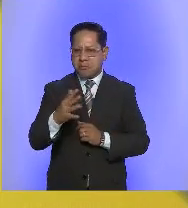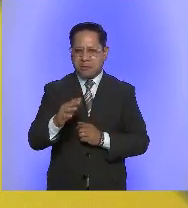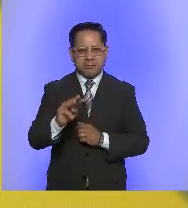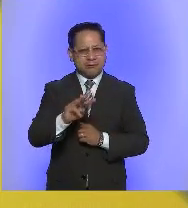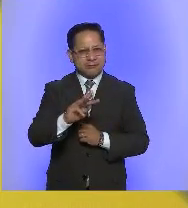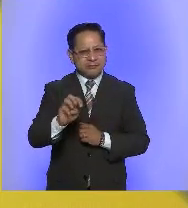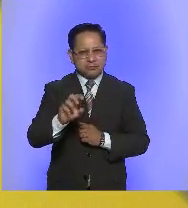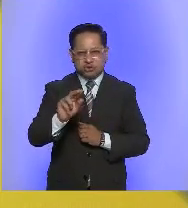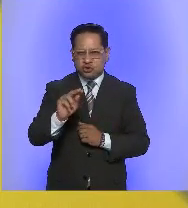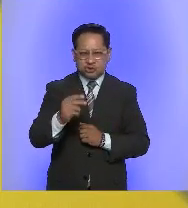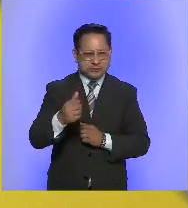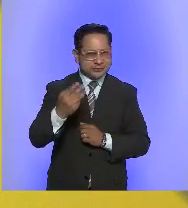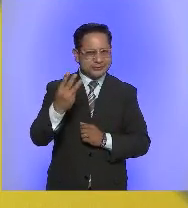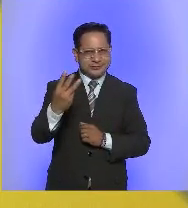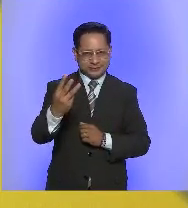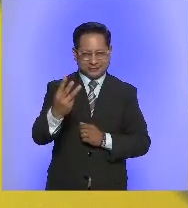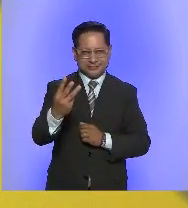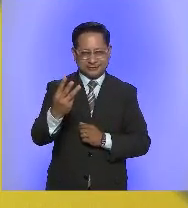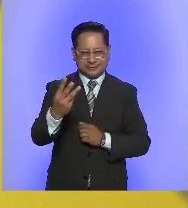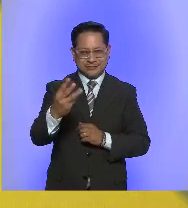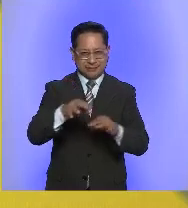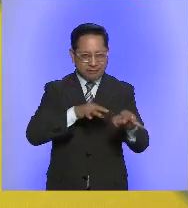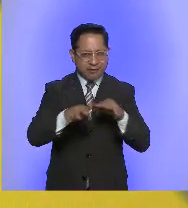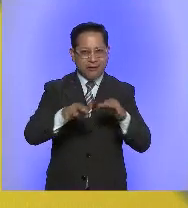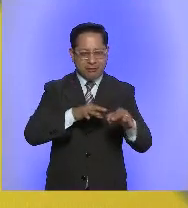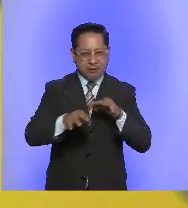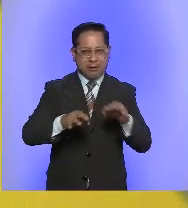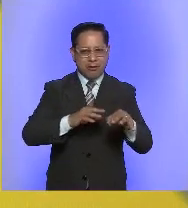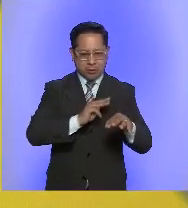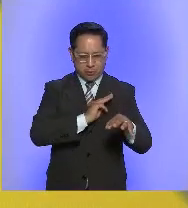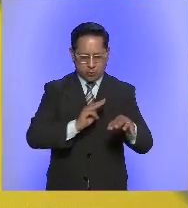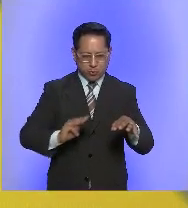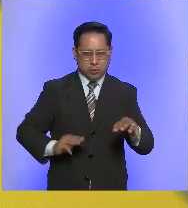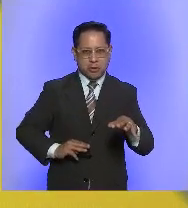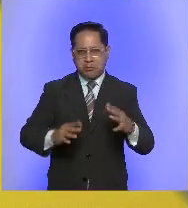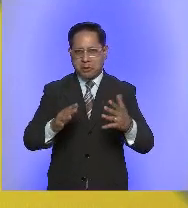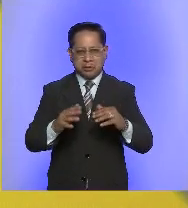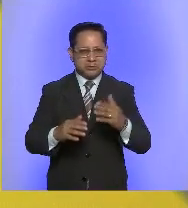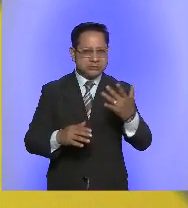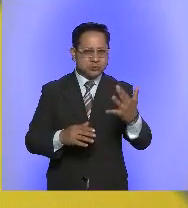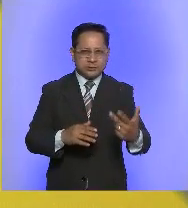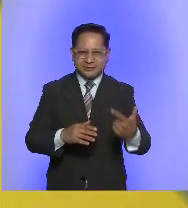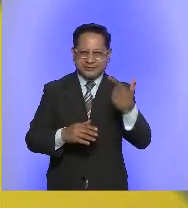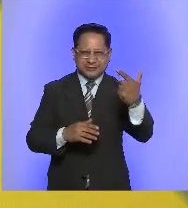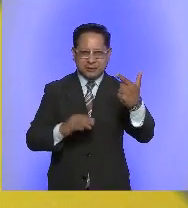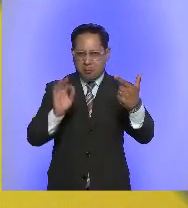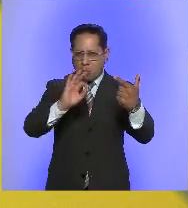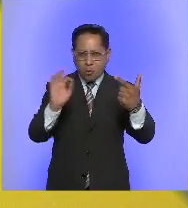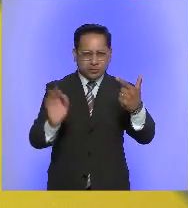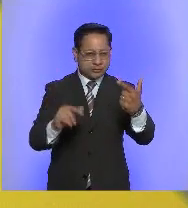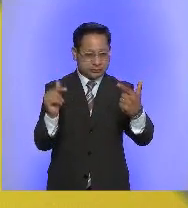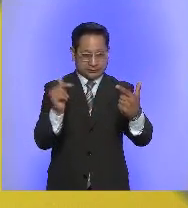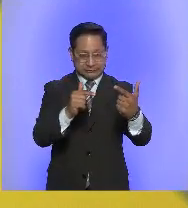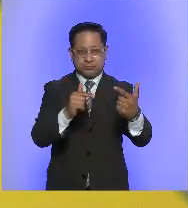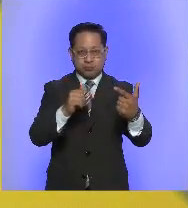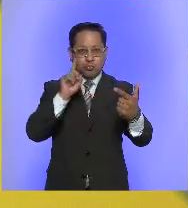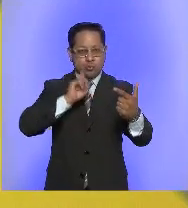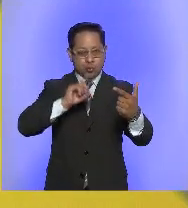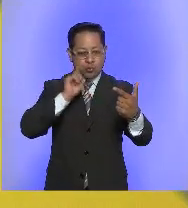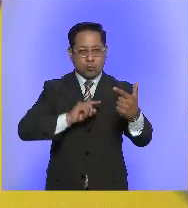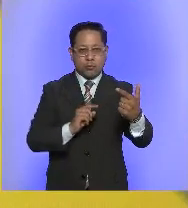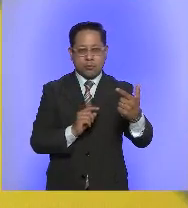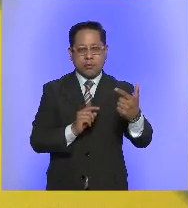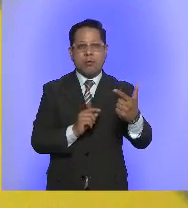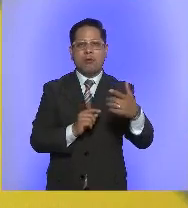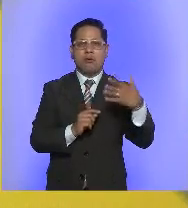en día podemos decir que el 57% son mujeres. Este es producto de ir